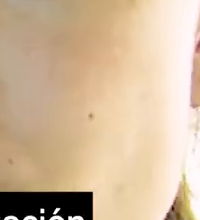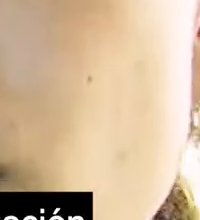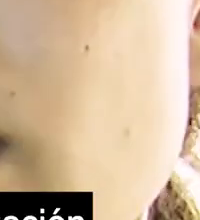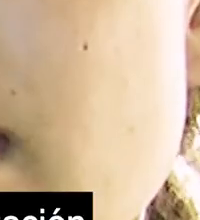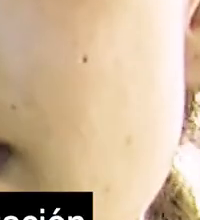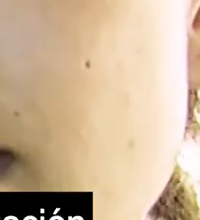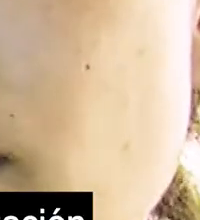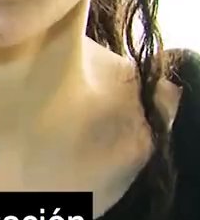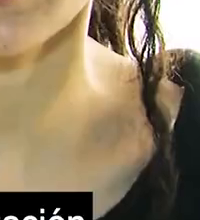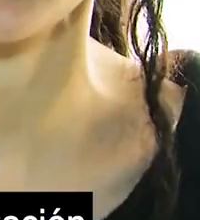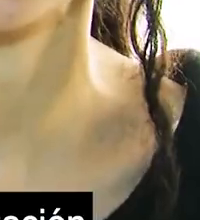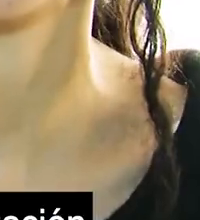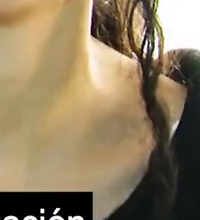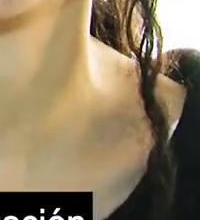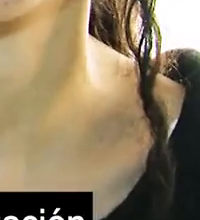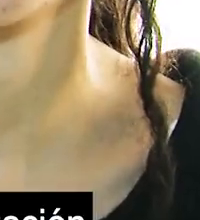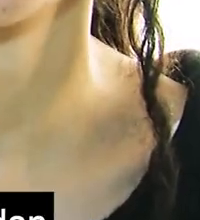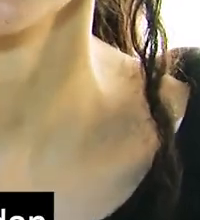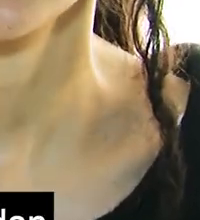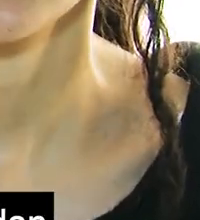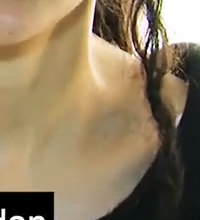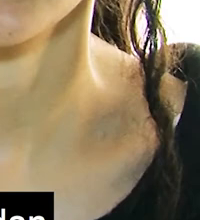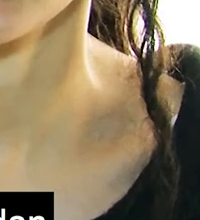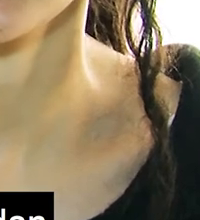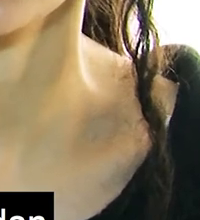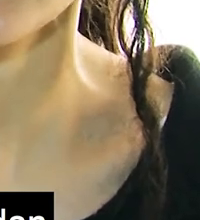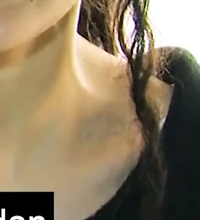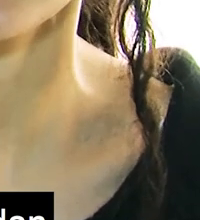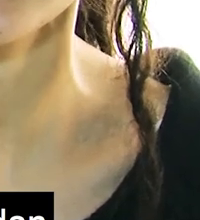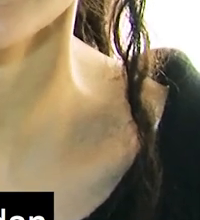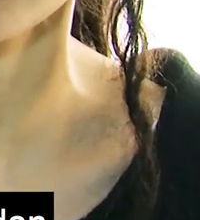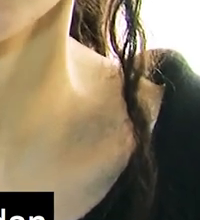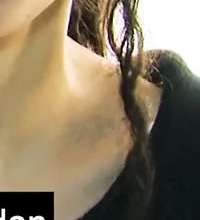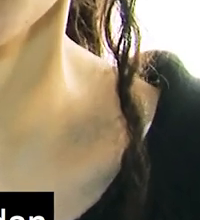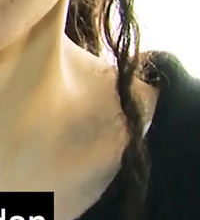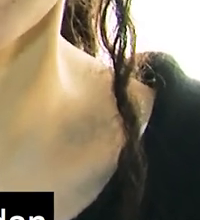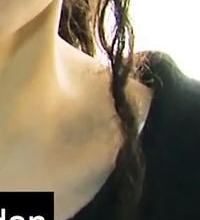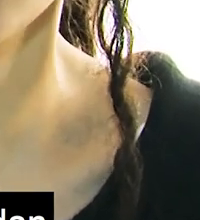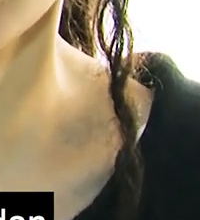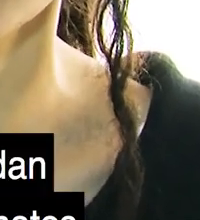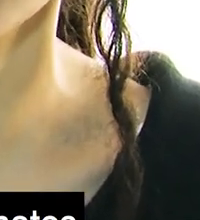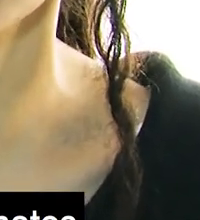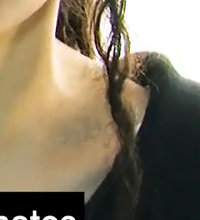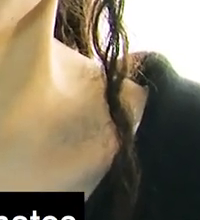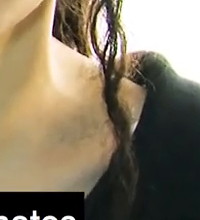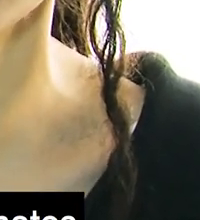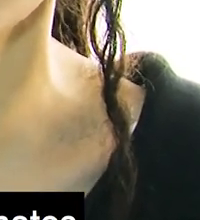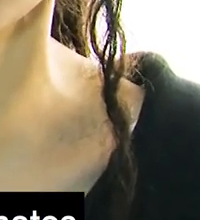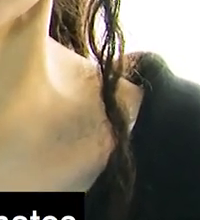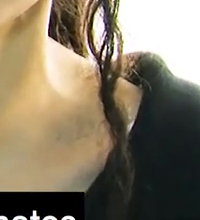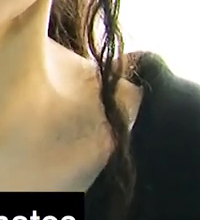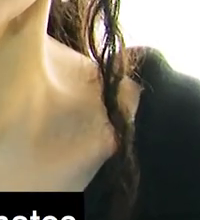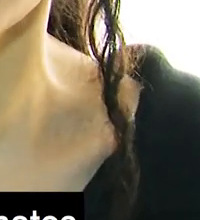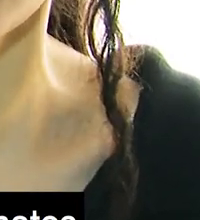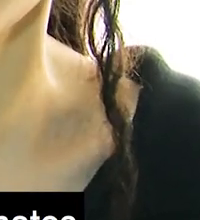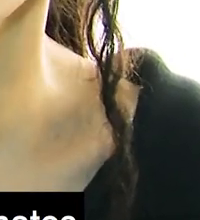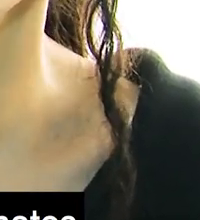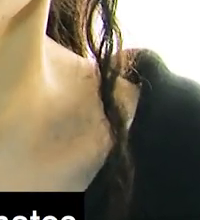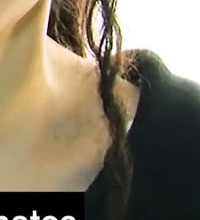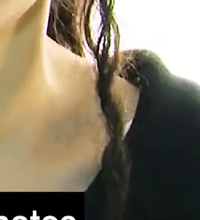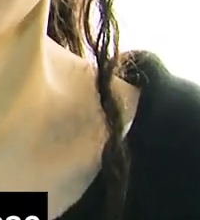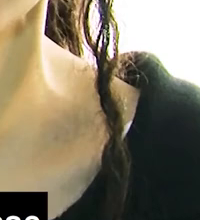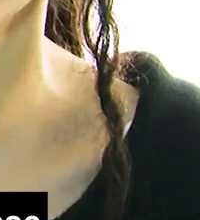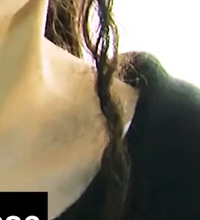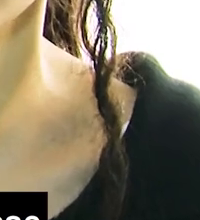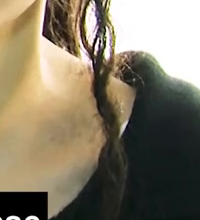con ese modelo extractivo, la militarización y las altas tasas de impunidad, que son las que dan la puerta abierta al